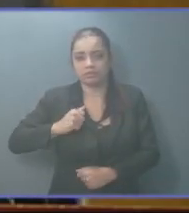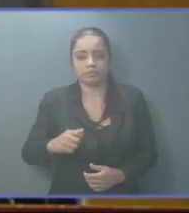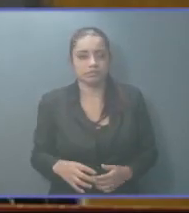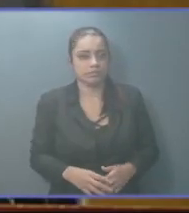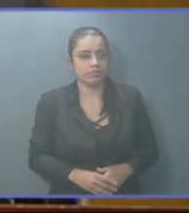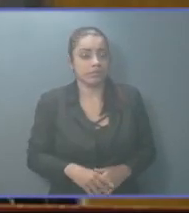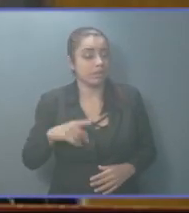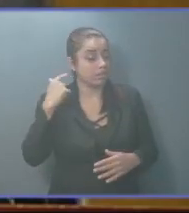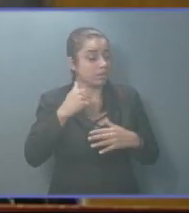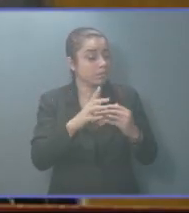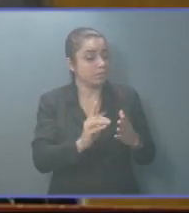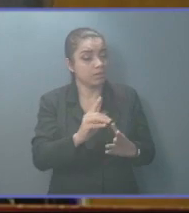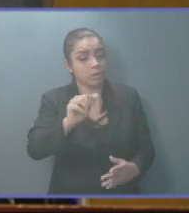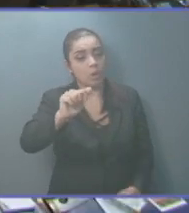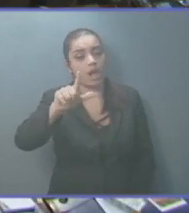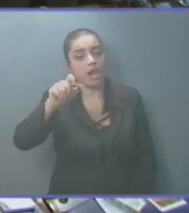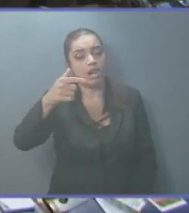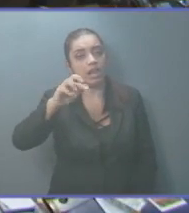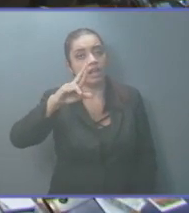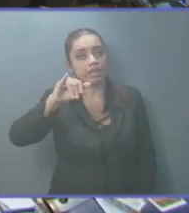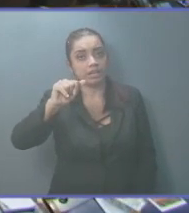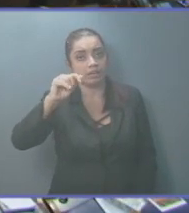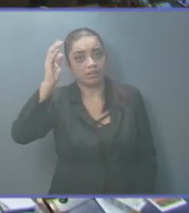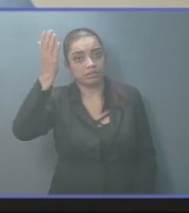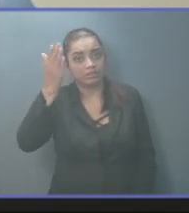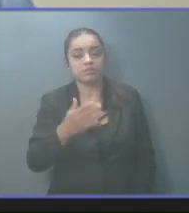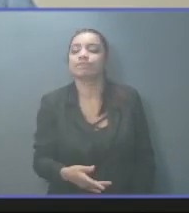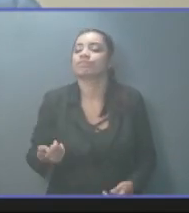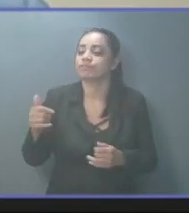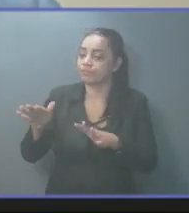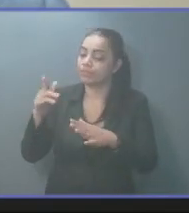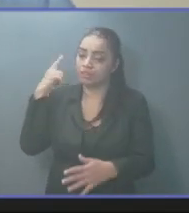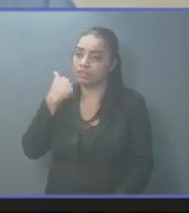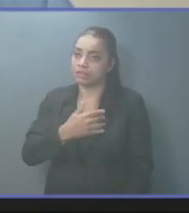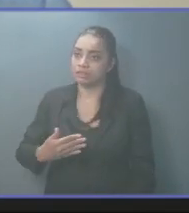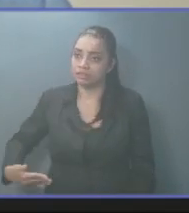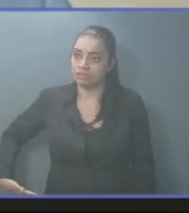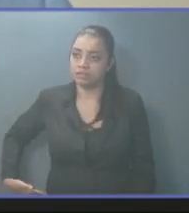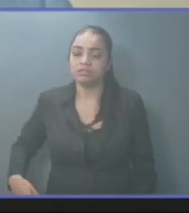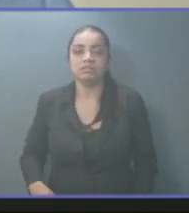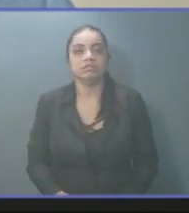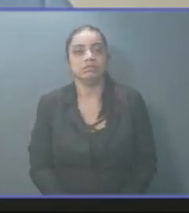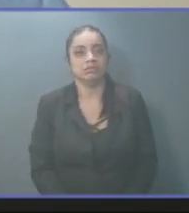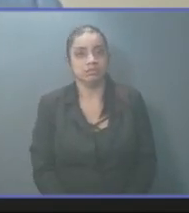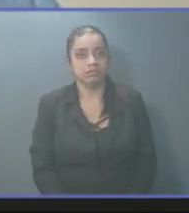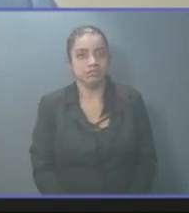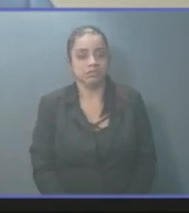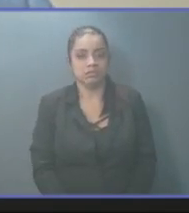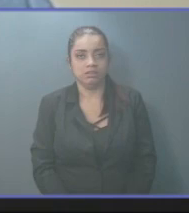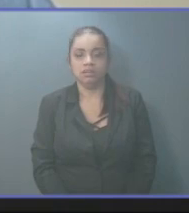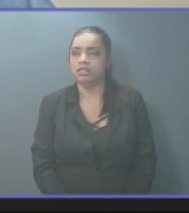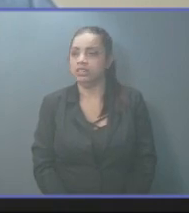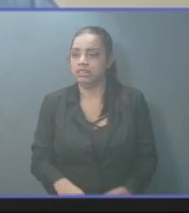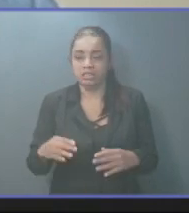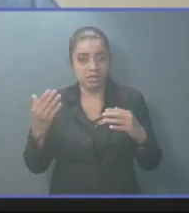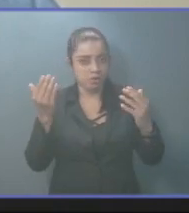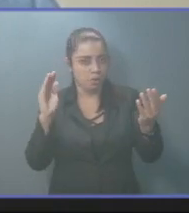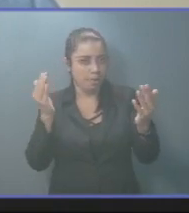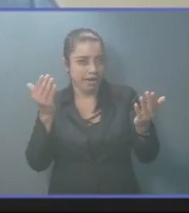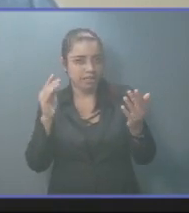palabra gracias presidente y es esa comparación